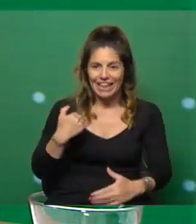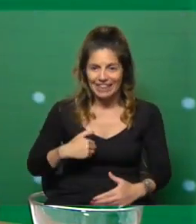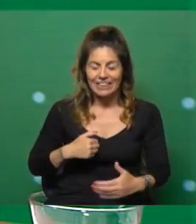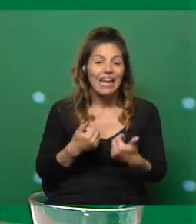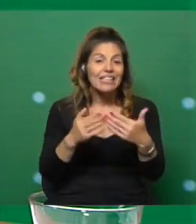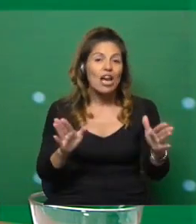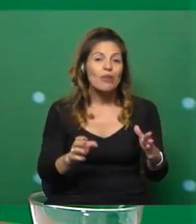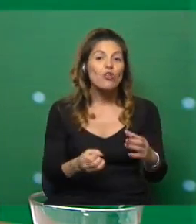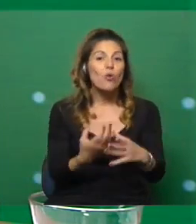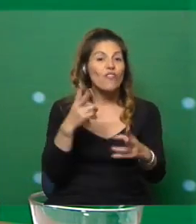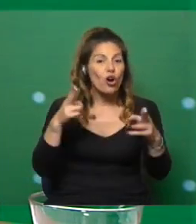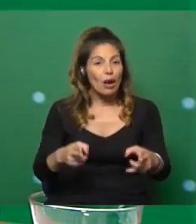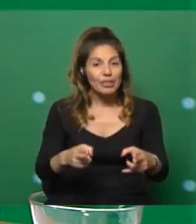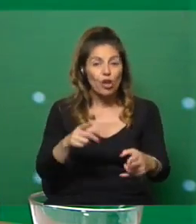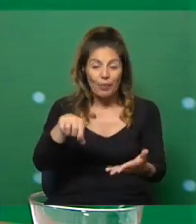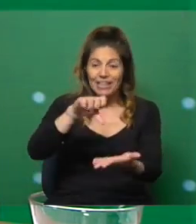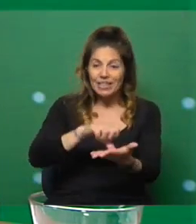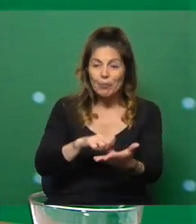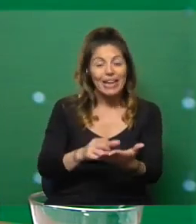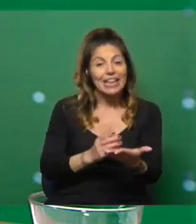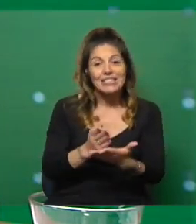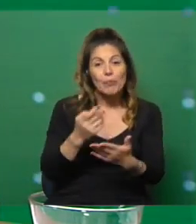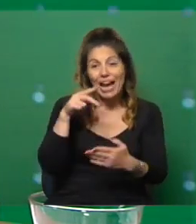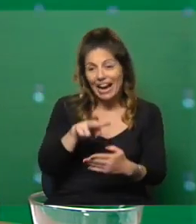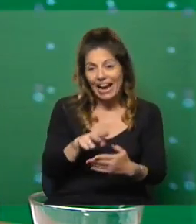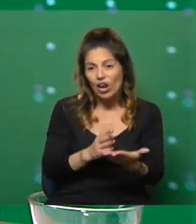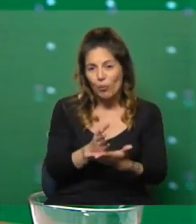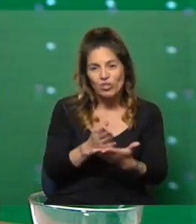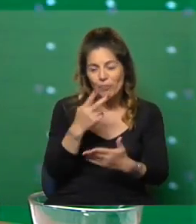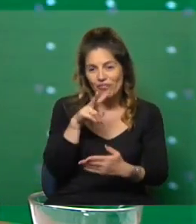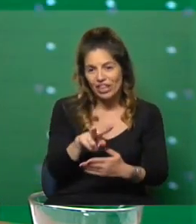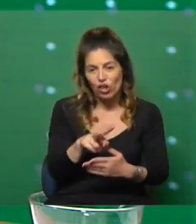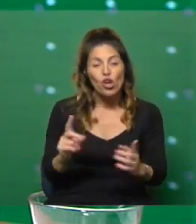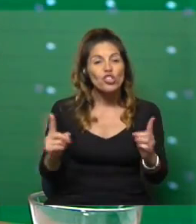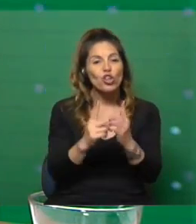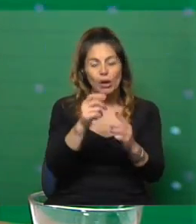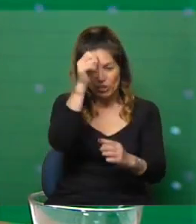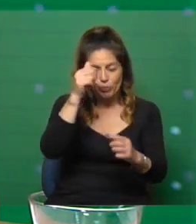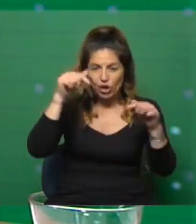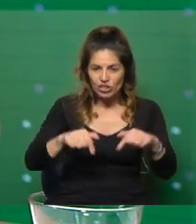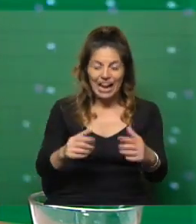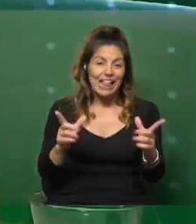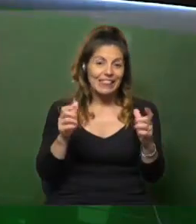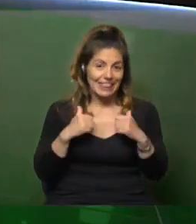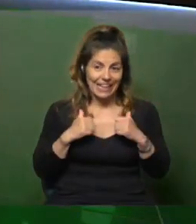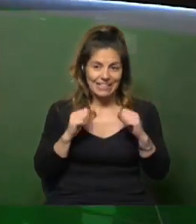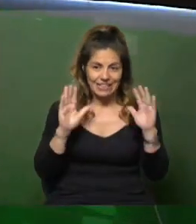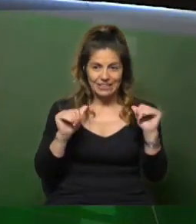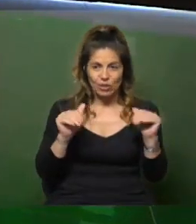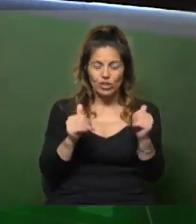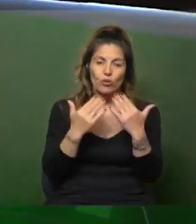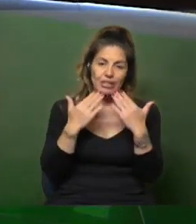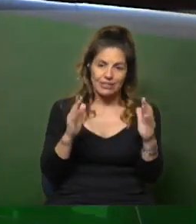abre un nuevo capítulo para este país que estaremos siendo de Sin fronteras como siempre nos reencontramos el domingo aquí en Sin fronteras descansen Muchas